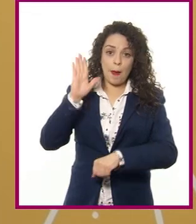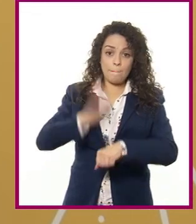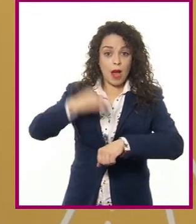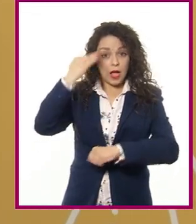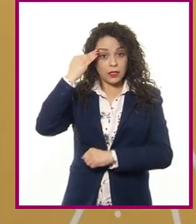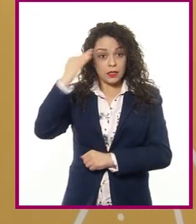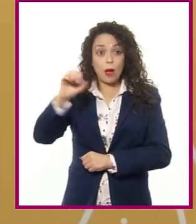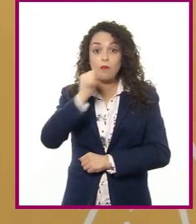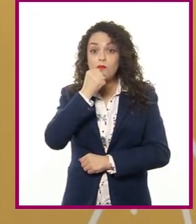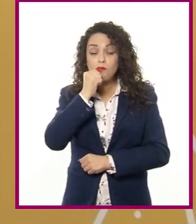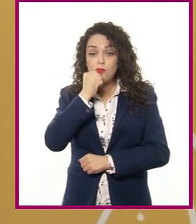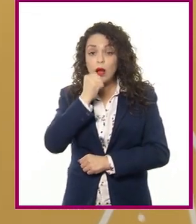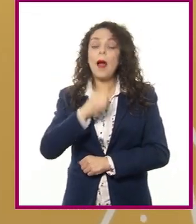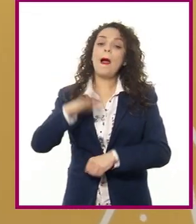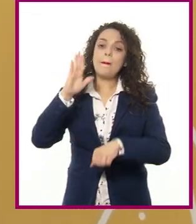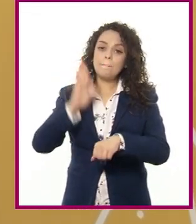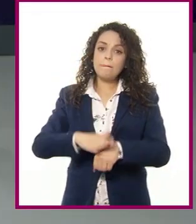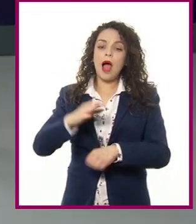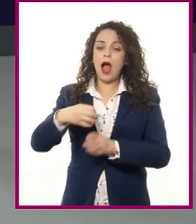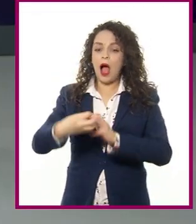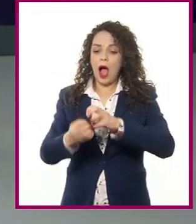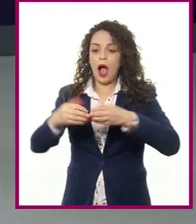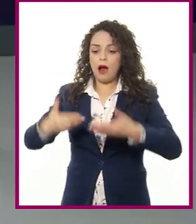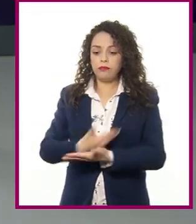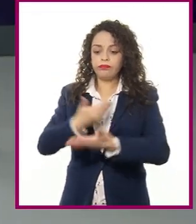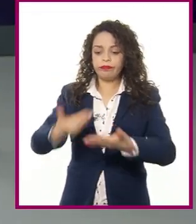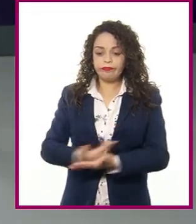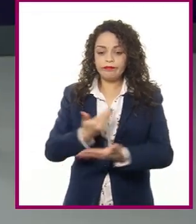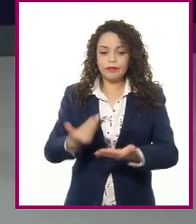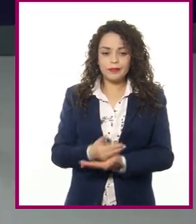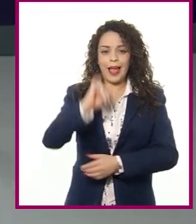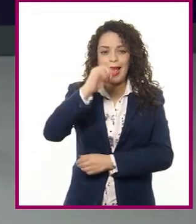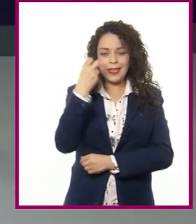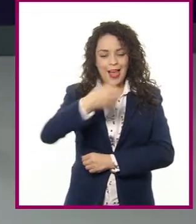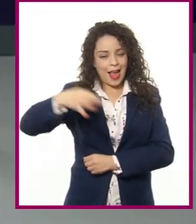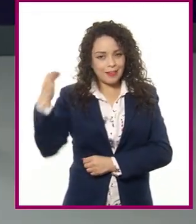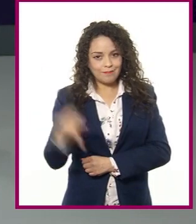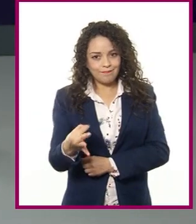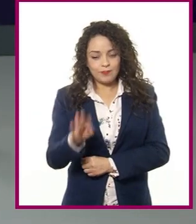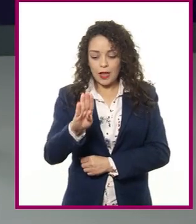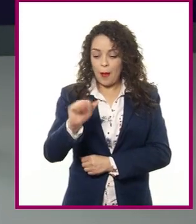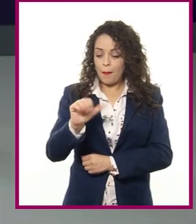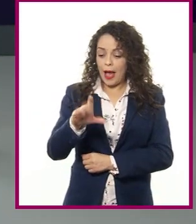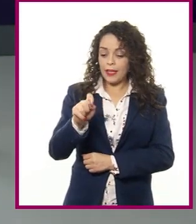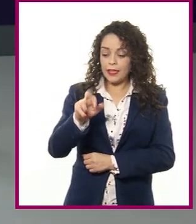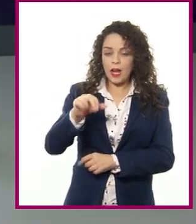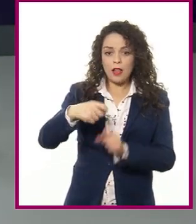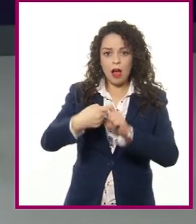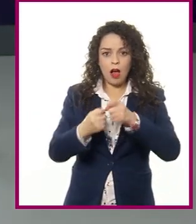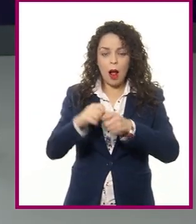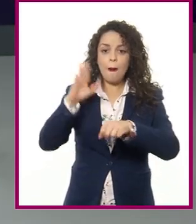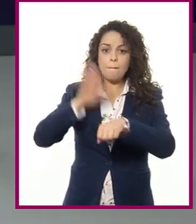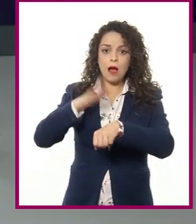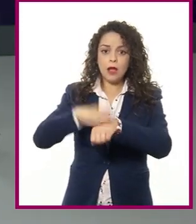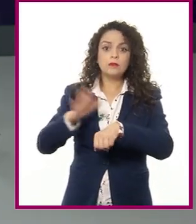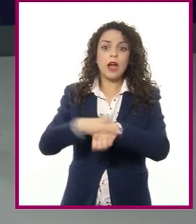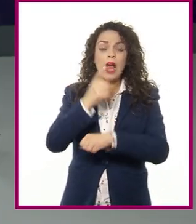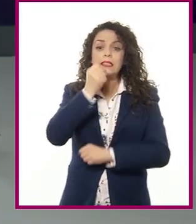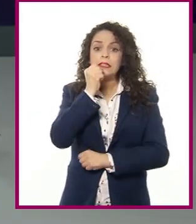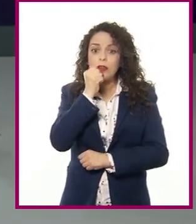tiempo pasa, más bacterias hay. Estás en lo correcto. Las bacterias se reproducen conforme pasan los